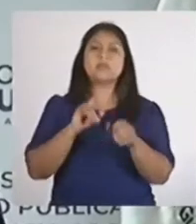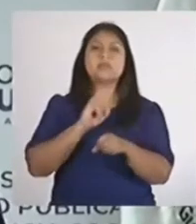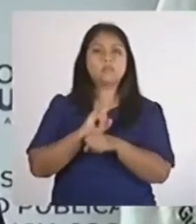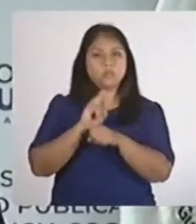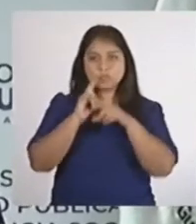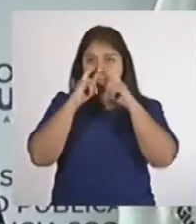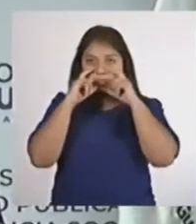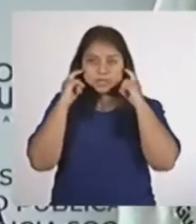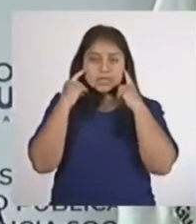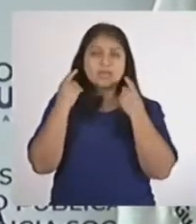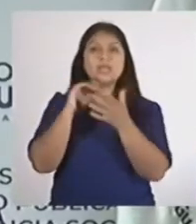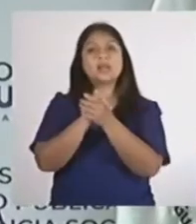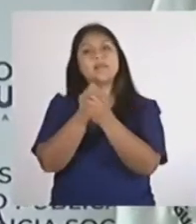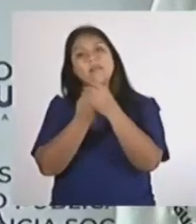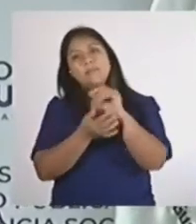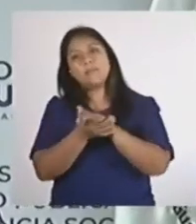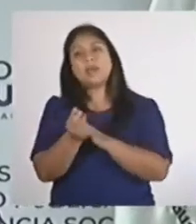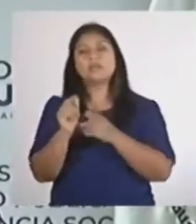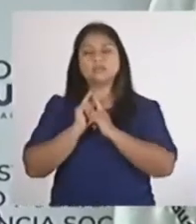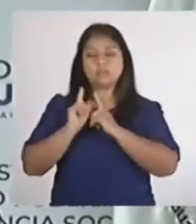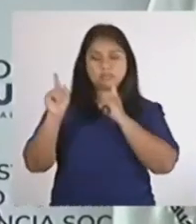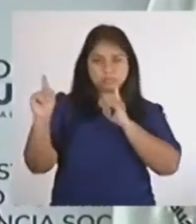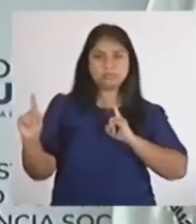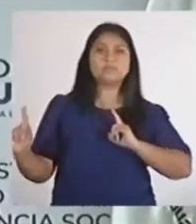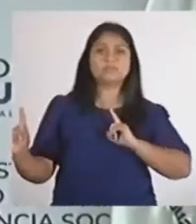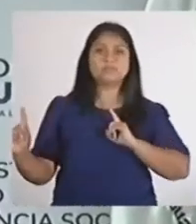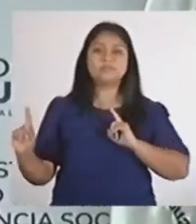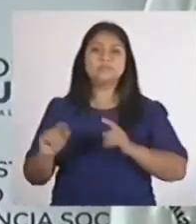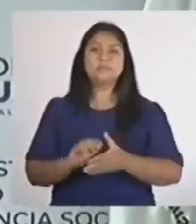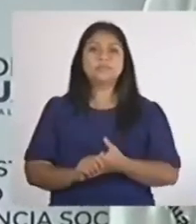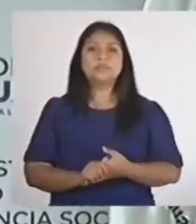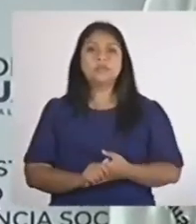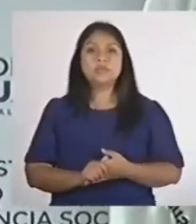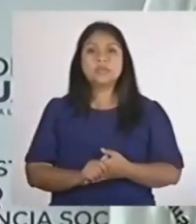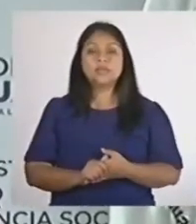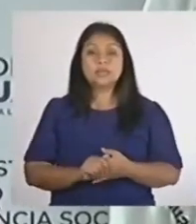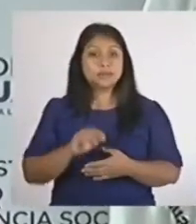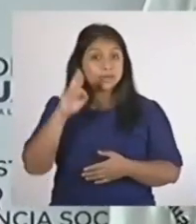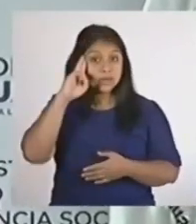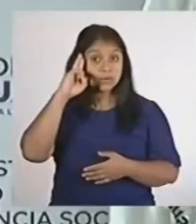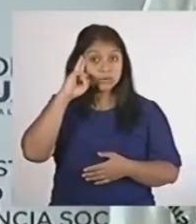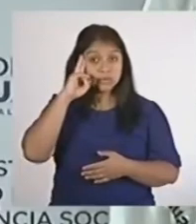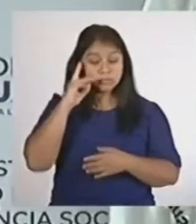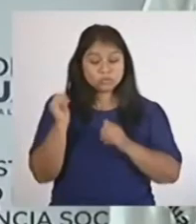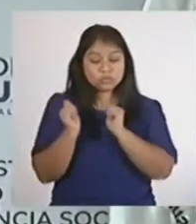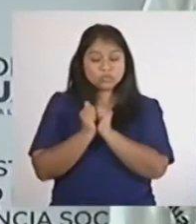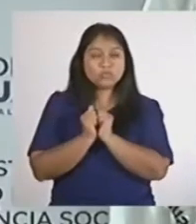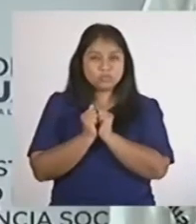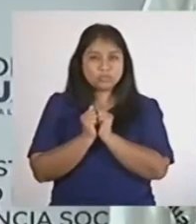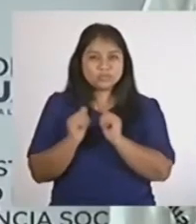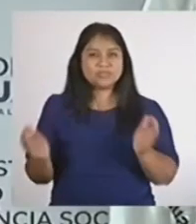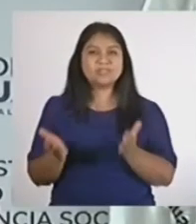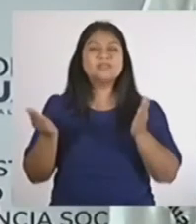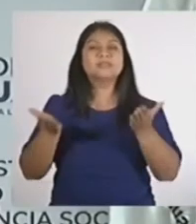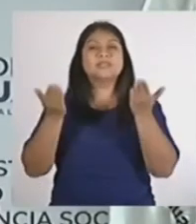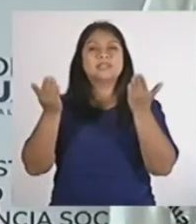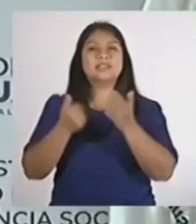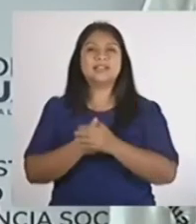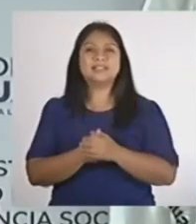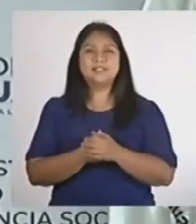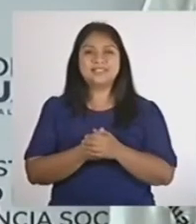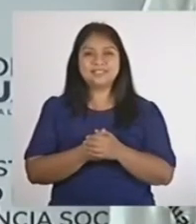el uso de mascarilla, lavado de manos y el distanciamiento social. Recordemos que juntos